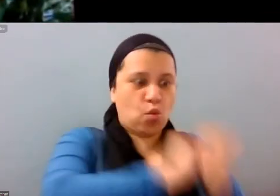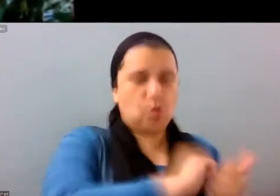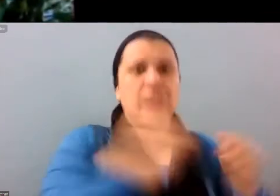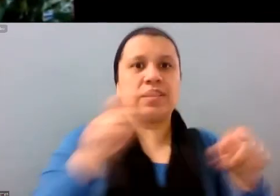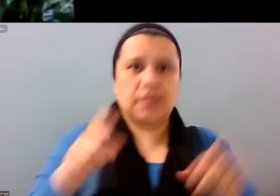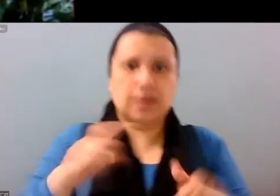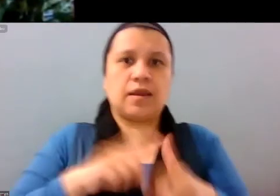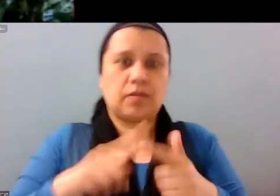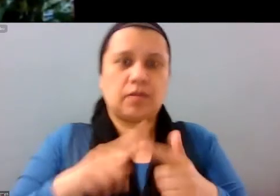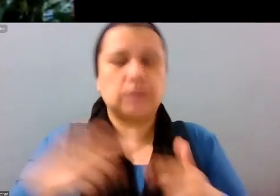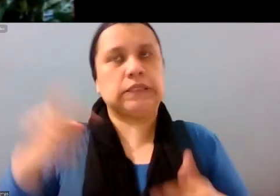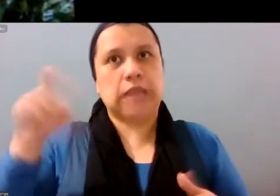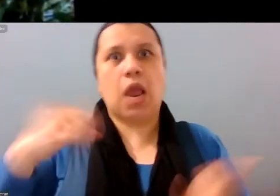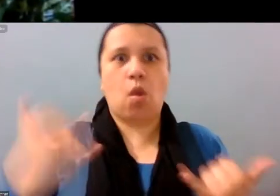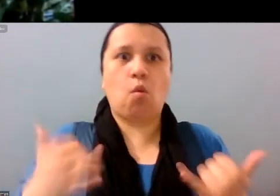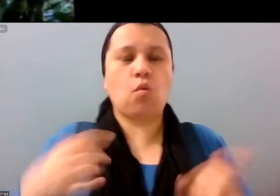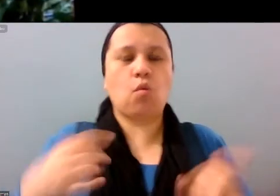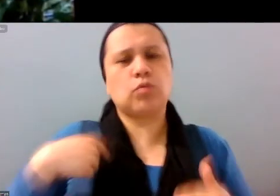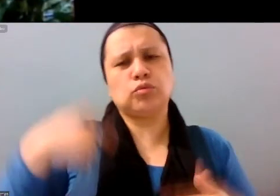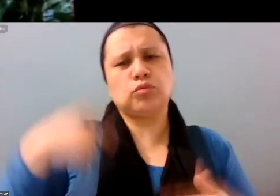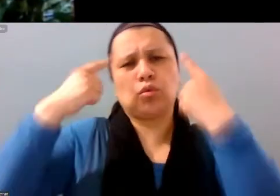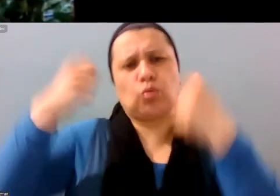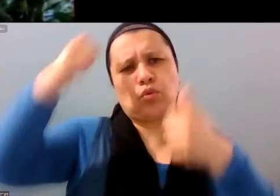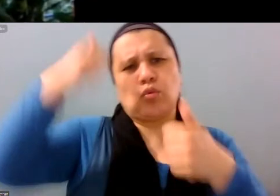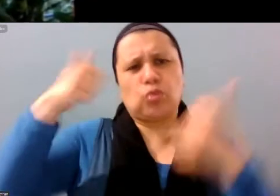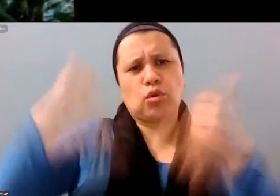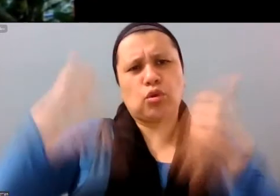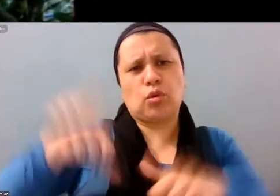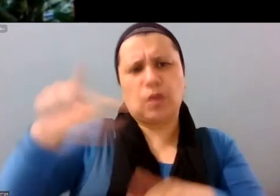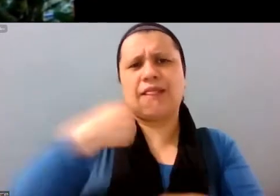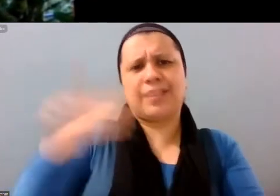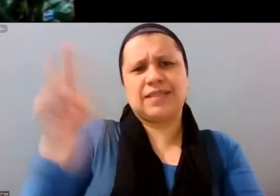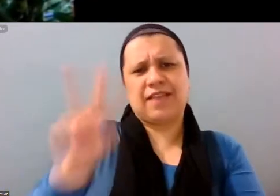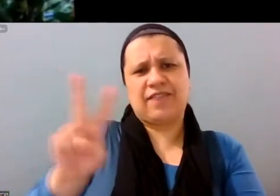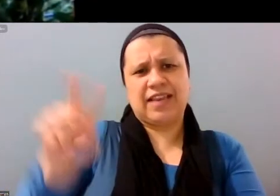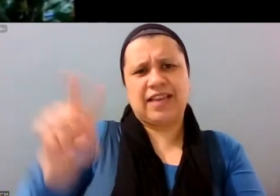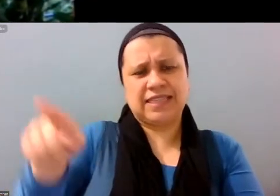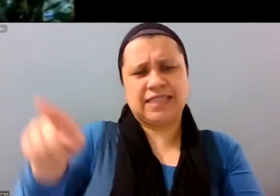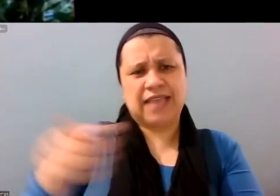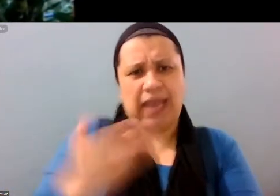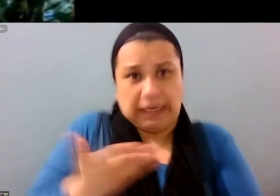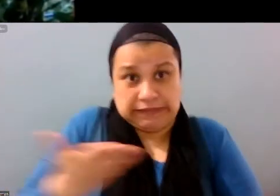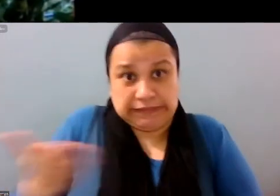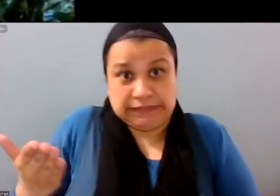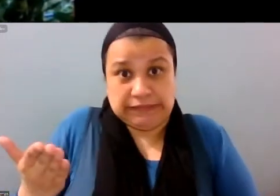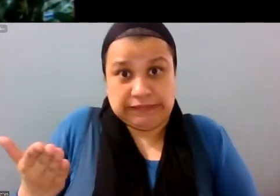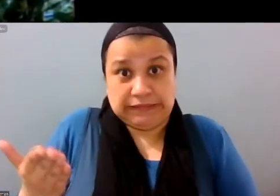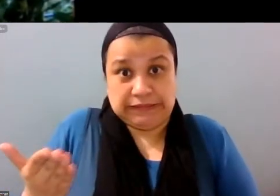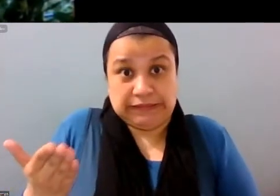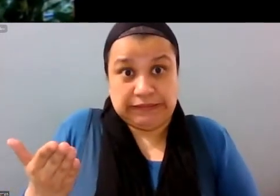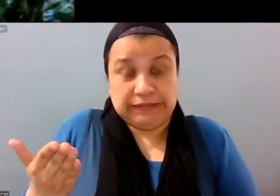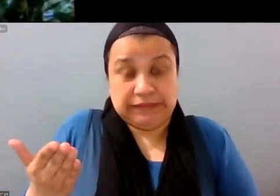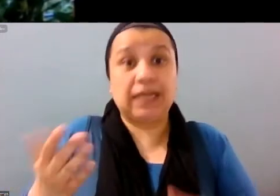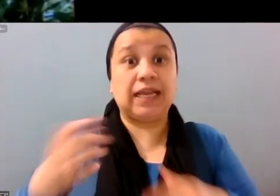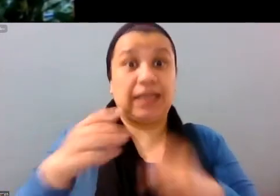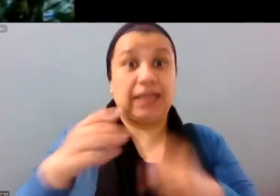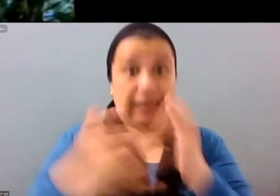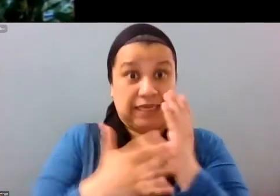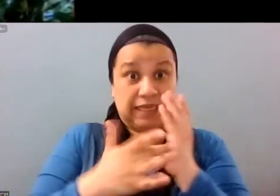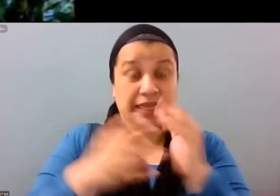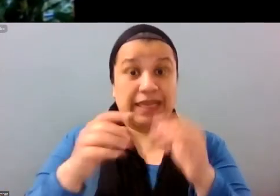definitivamente coincido con lo que señala Vinicio las herramientas digitales vinieron para